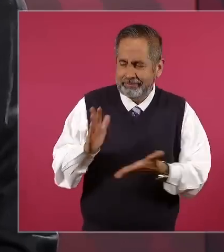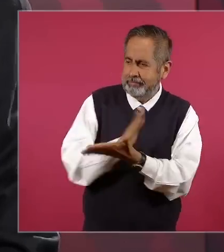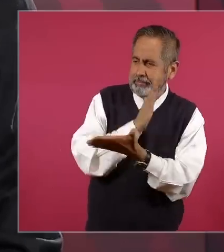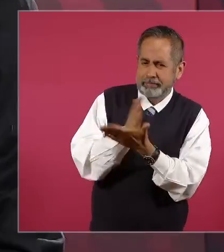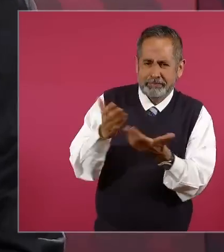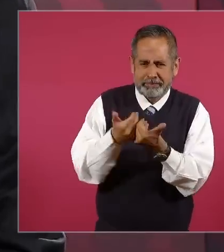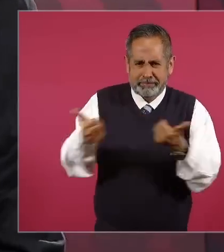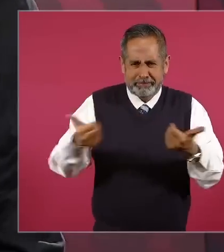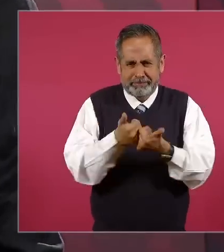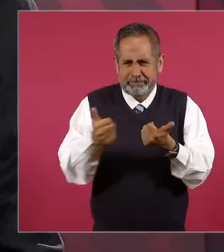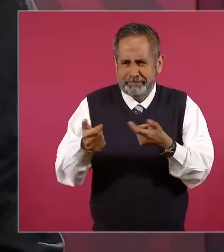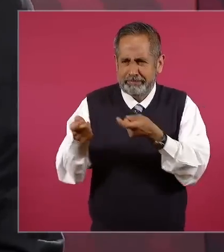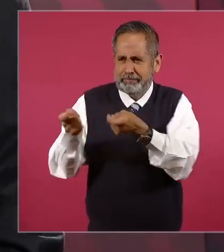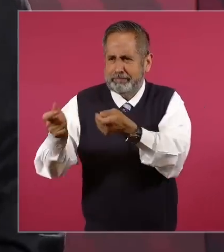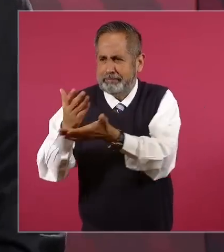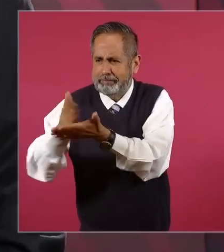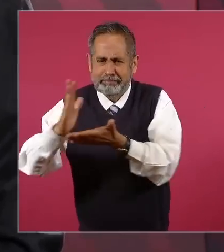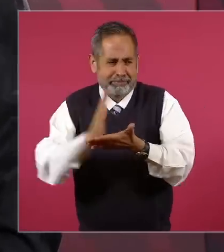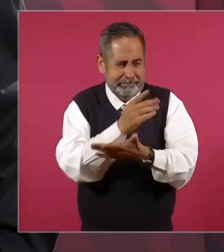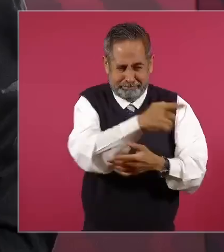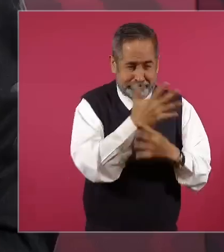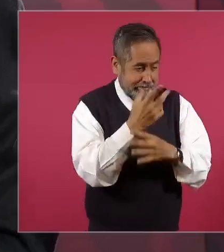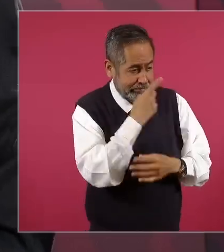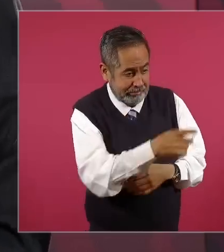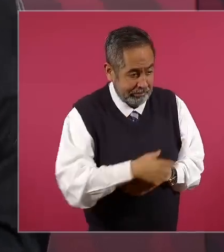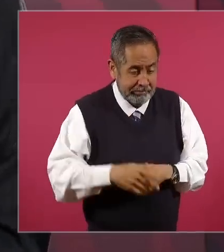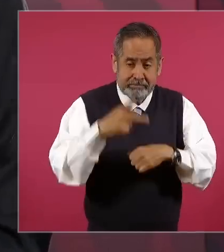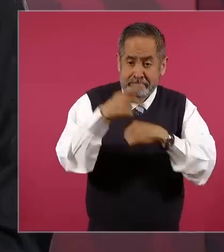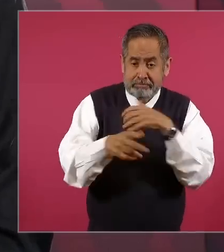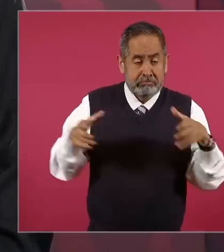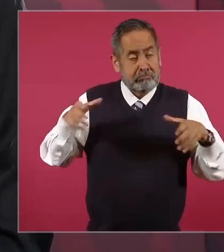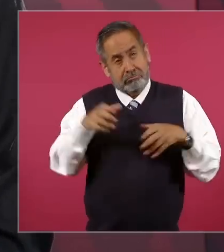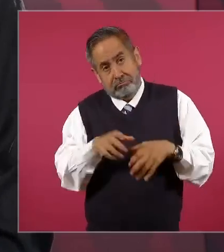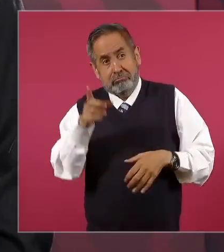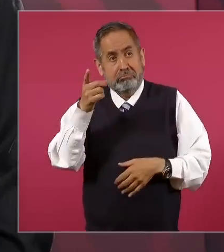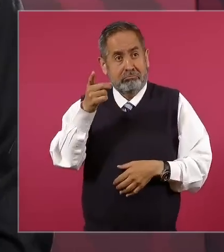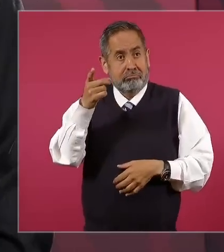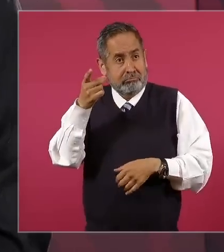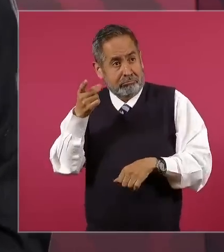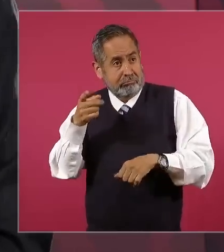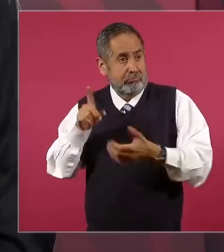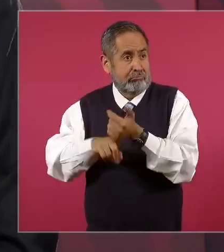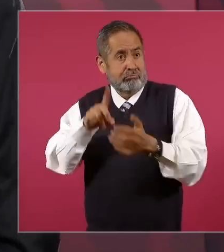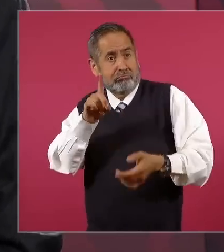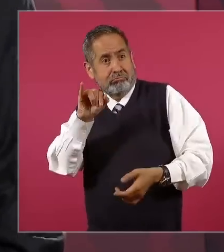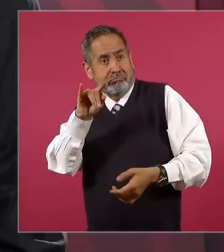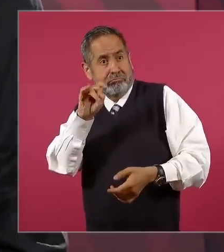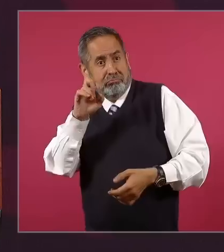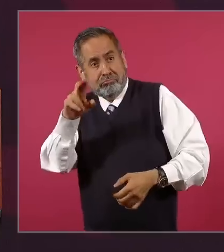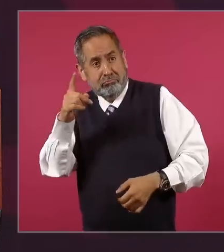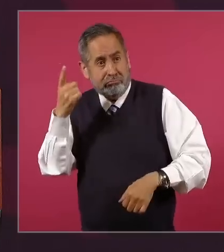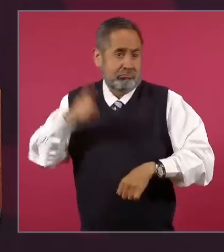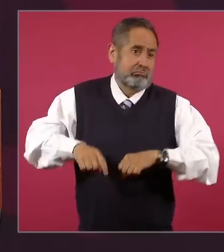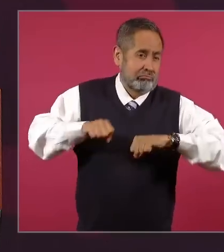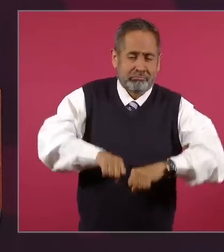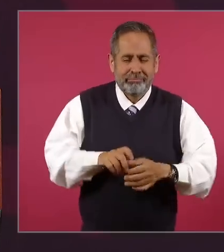de equilibrio entre los poderes y del riesgo de la dictadura, todos los ministros,